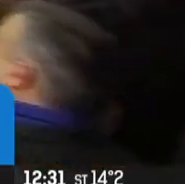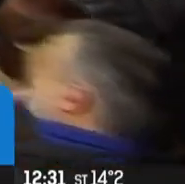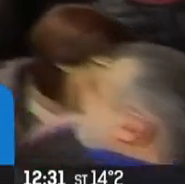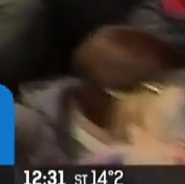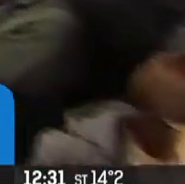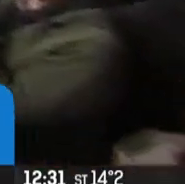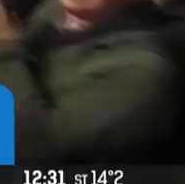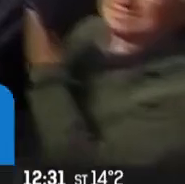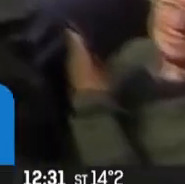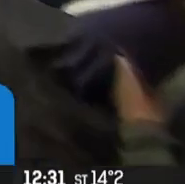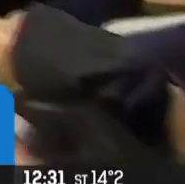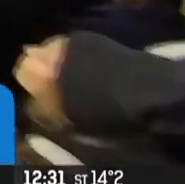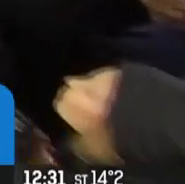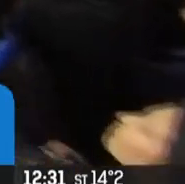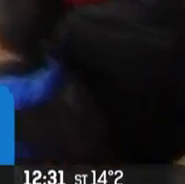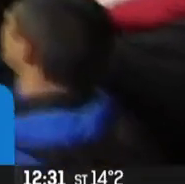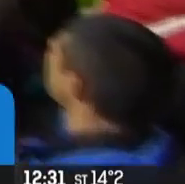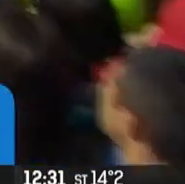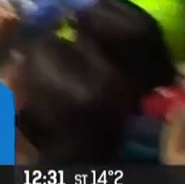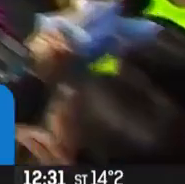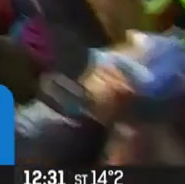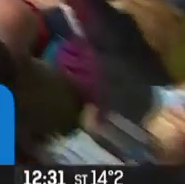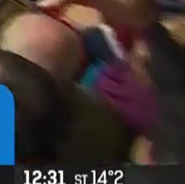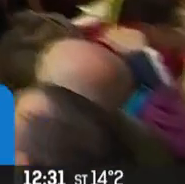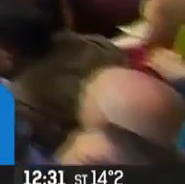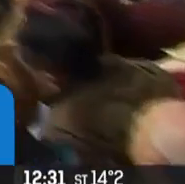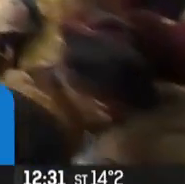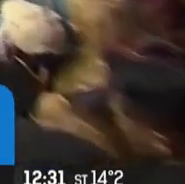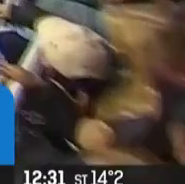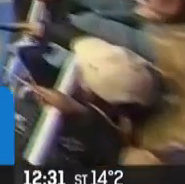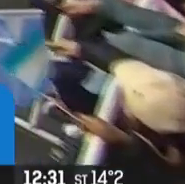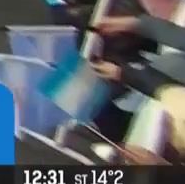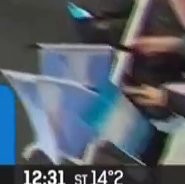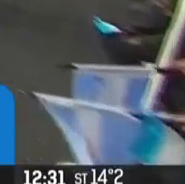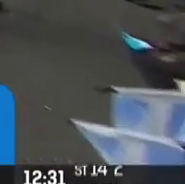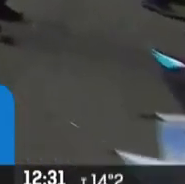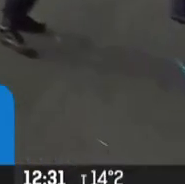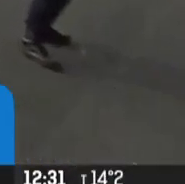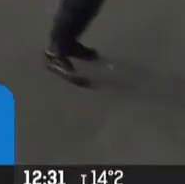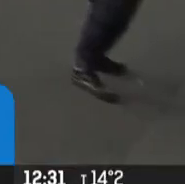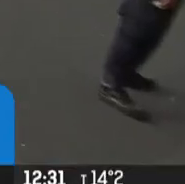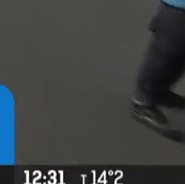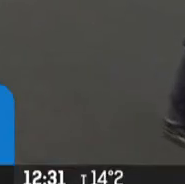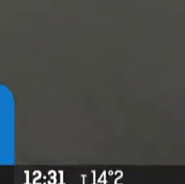los interiores con la sección de la escuela de aviación han abandonado